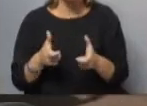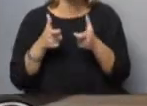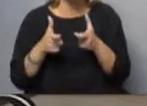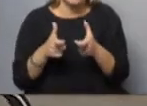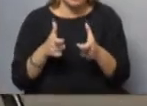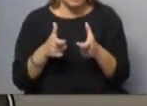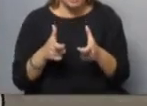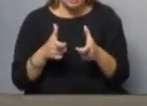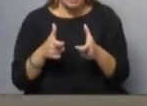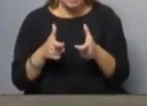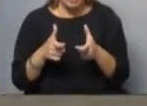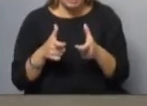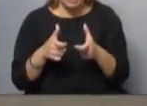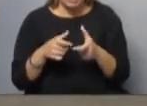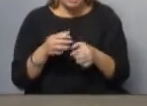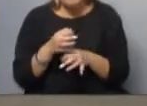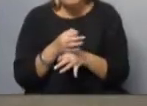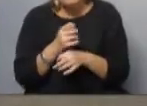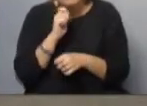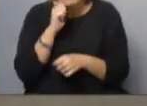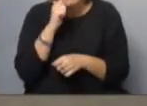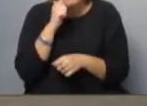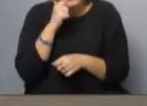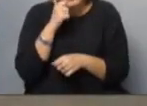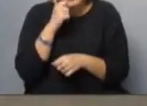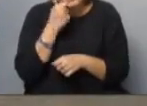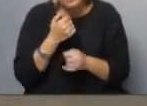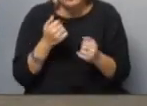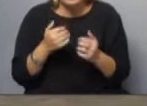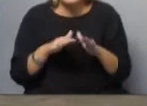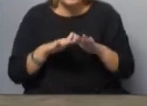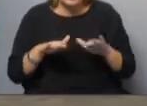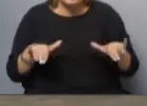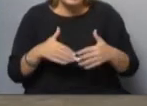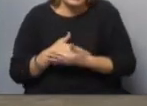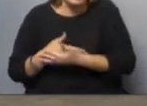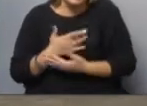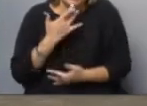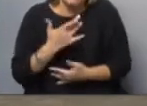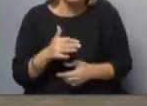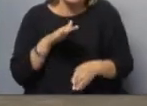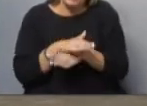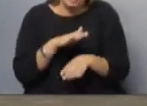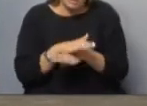éxito, que les vaya precioso. Es un niño divino, así que te felicito y